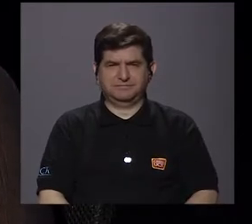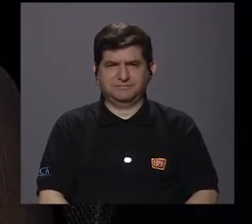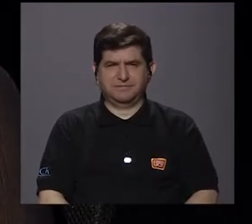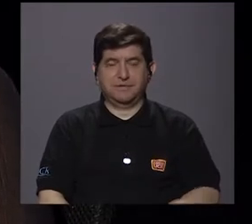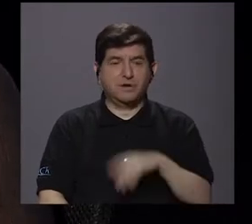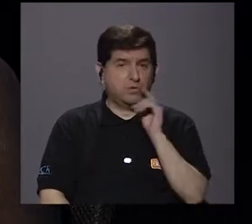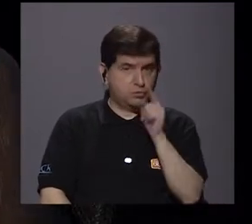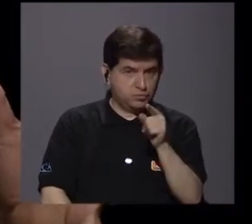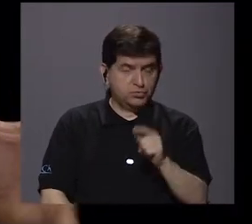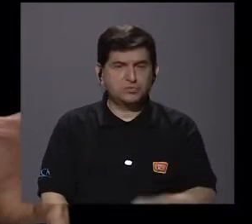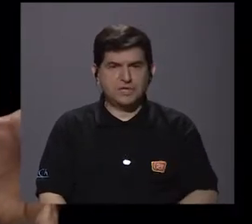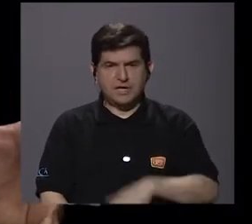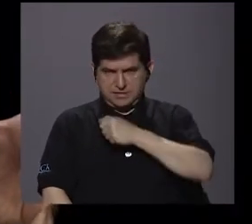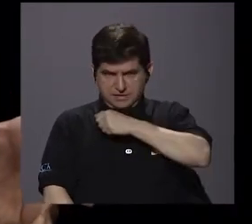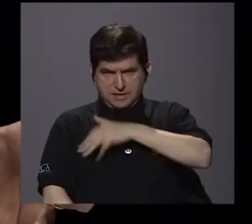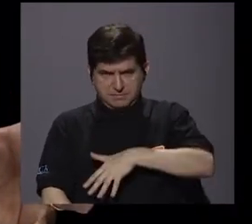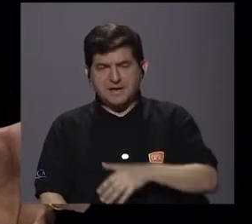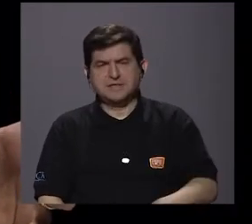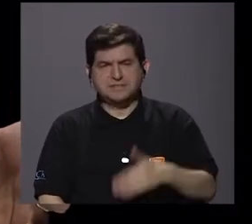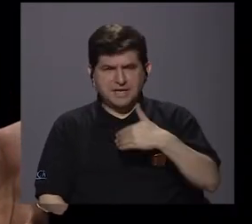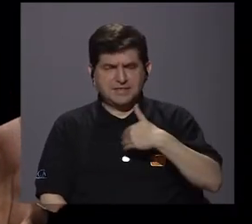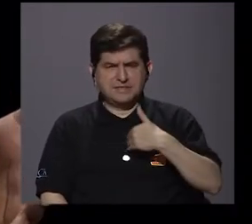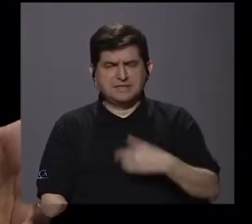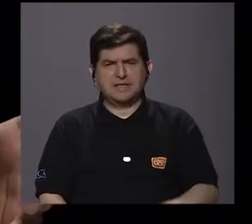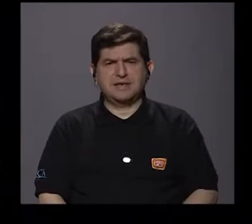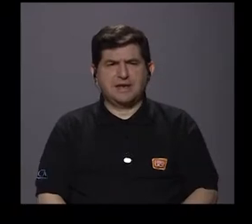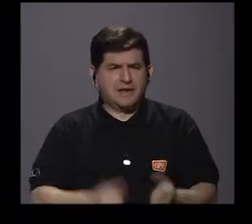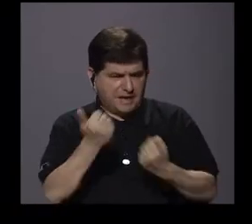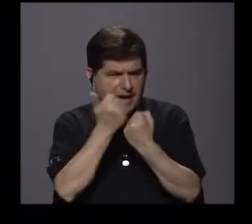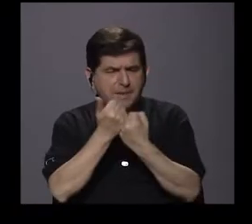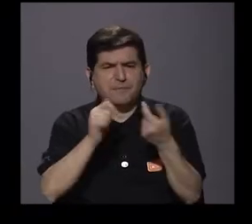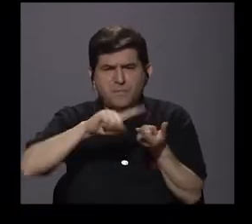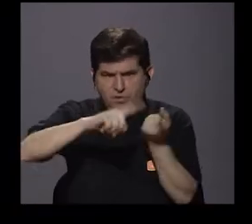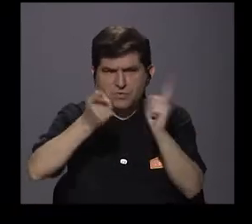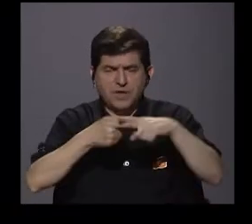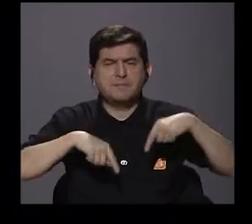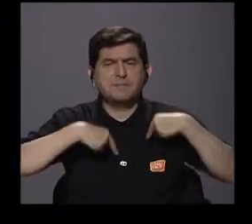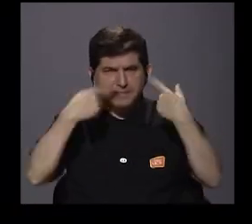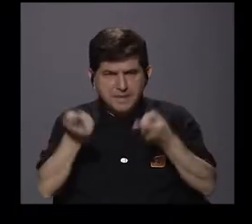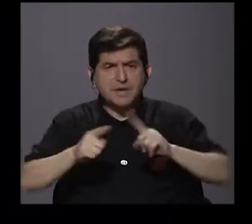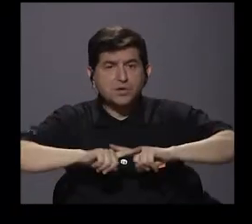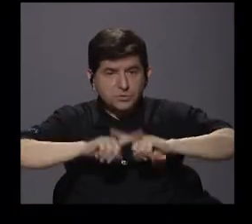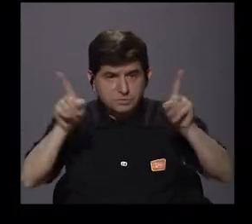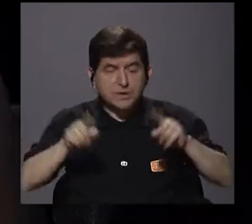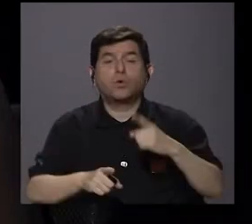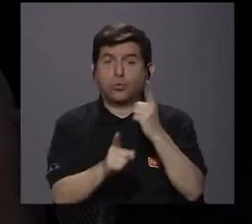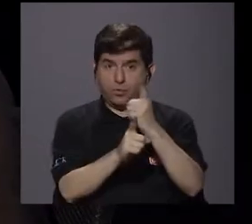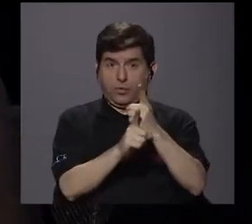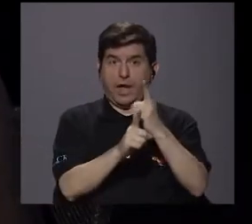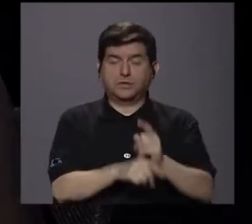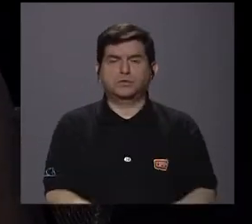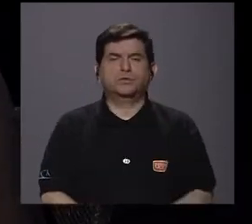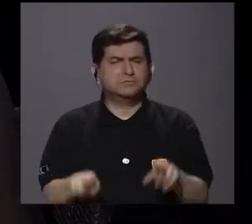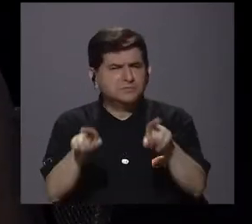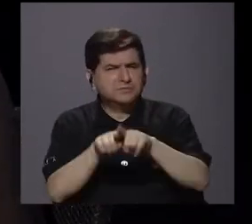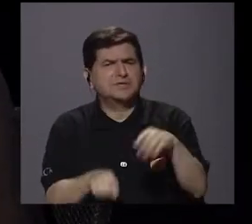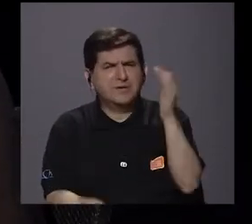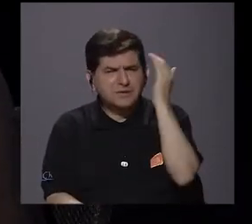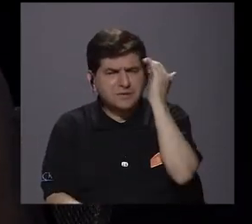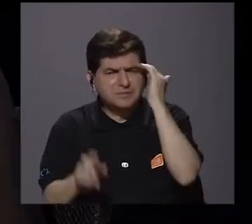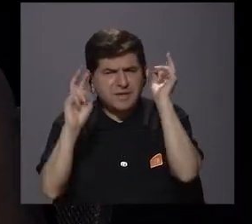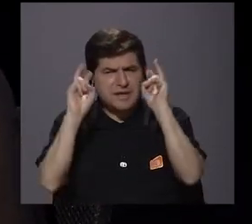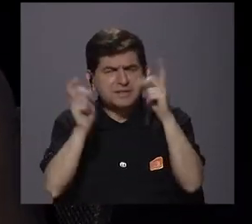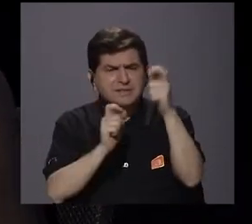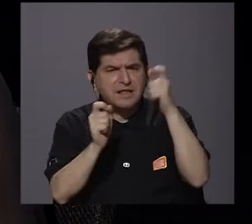estando en Palestina, primero supongo que tendió una red muy potente de amigos para poderse trasladar, pero y de conocimiento sobre el